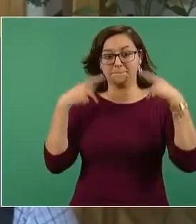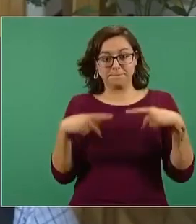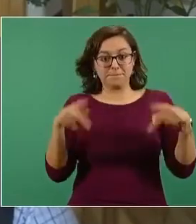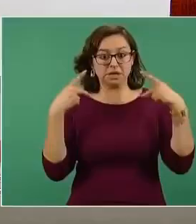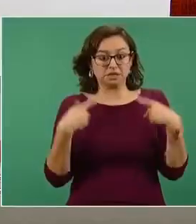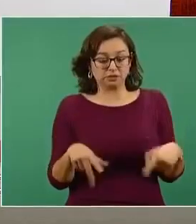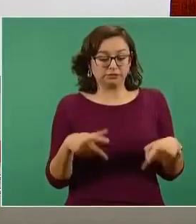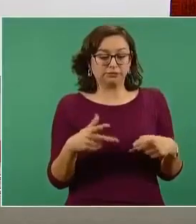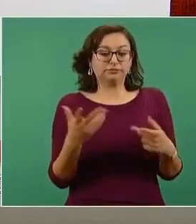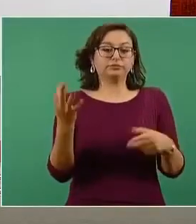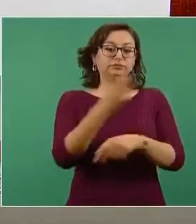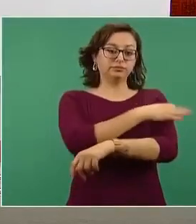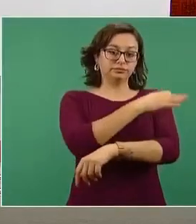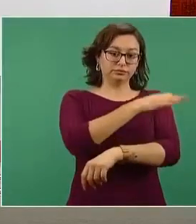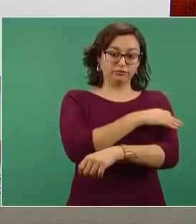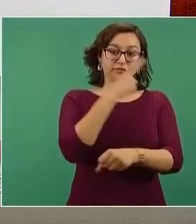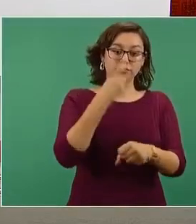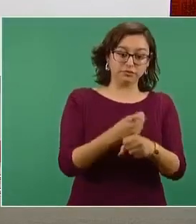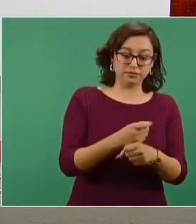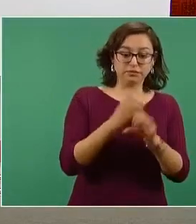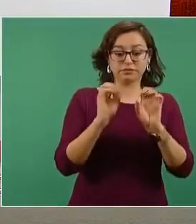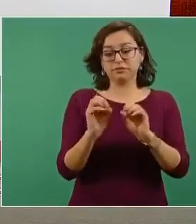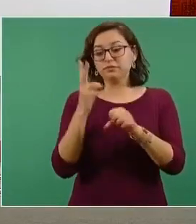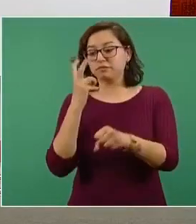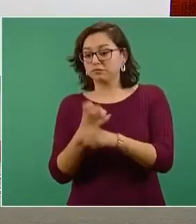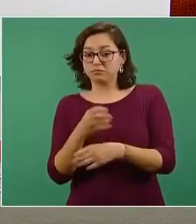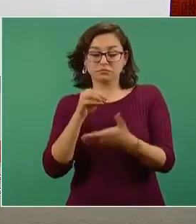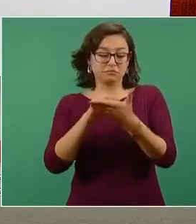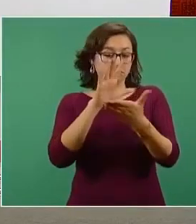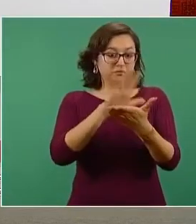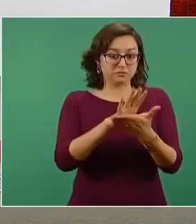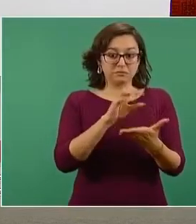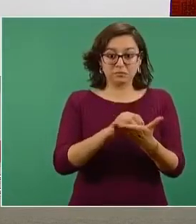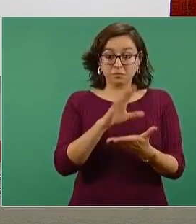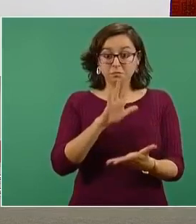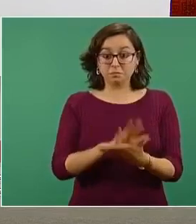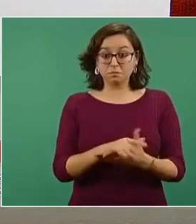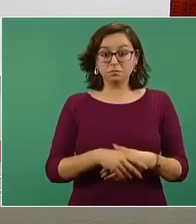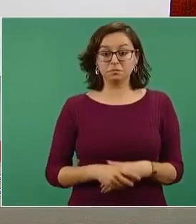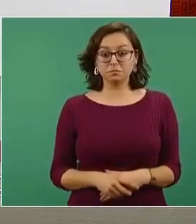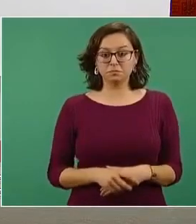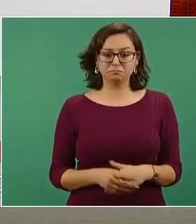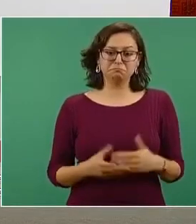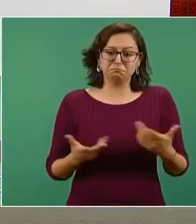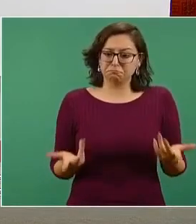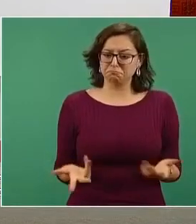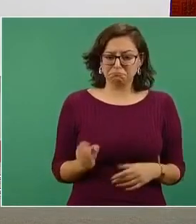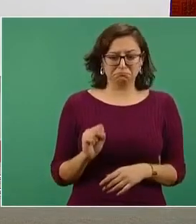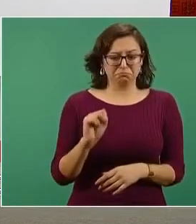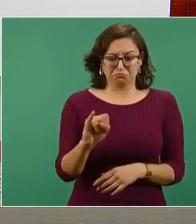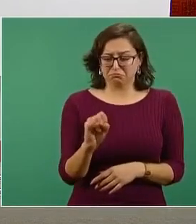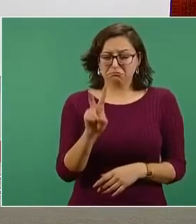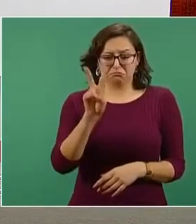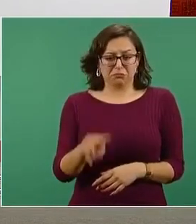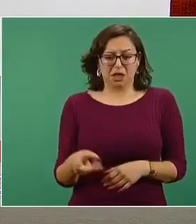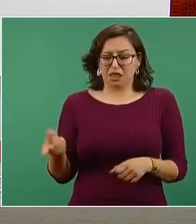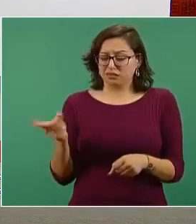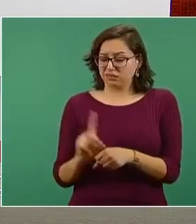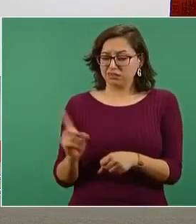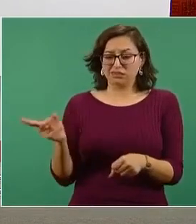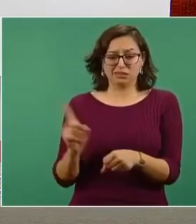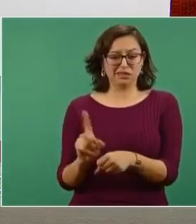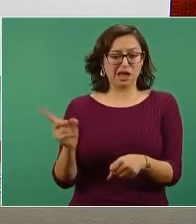que recibió una primera dosis o una segunda dosis. De seguro hay, obviamente, en las revisiones que se hacen todos los días, en